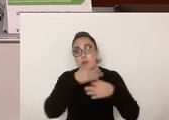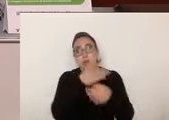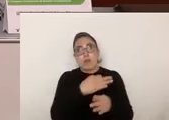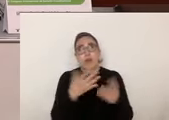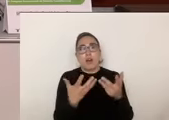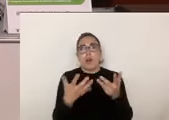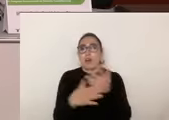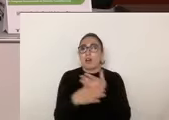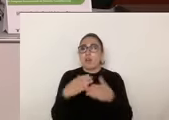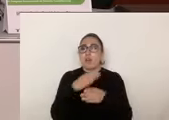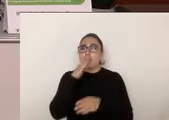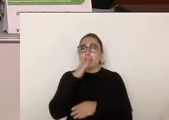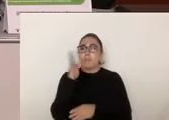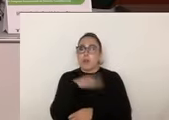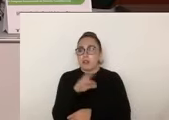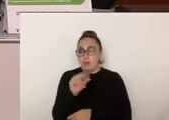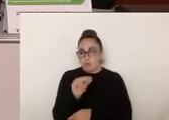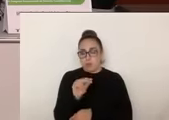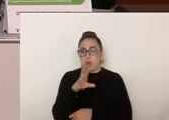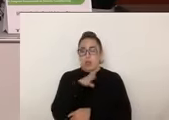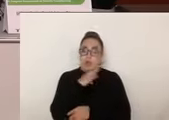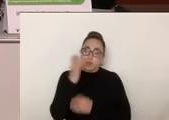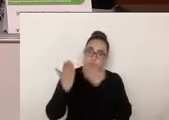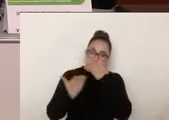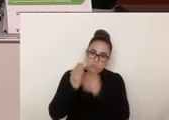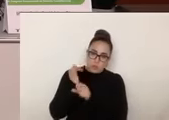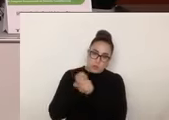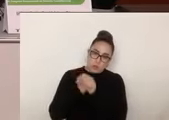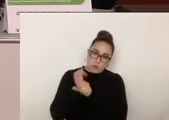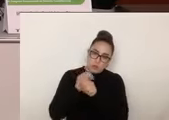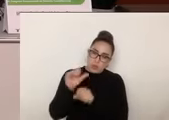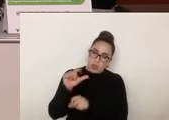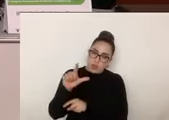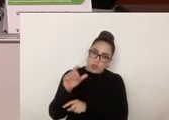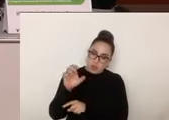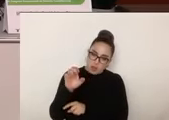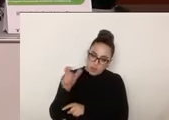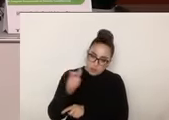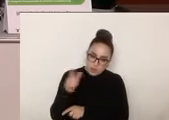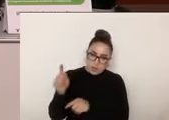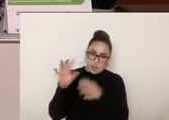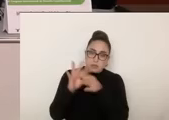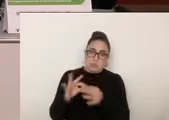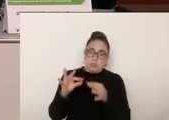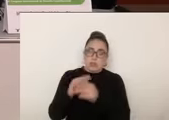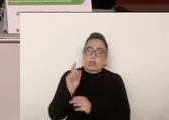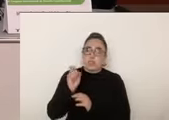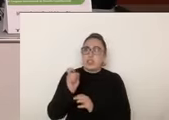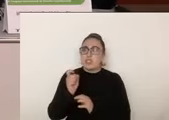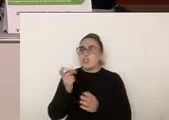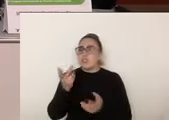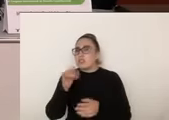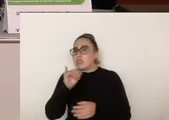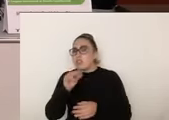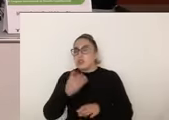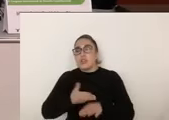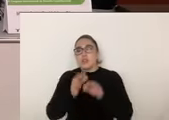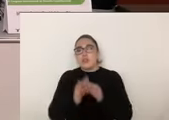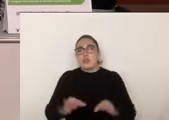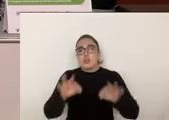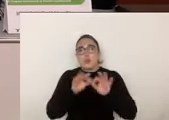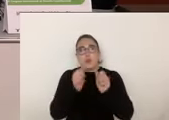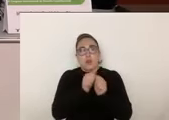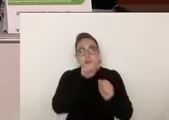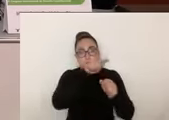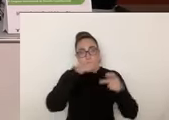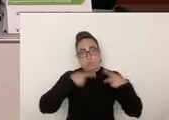Hay un estudio de Alex Piquero que calcula cuál es el valor de intervenir con personas que ya tienen problemas de